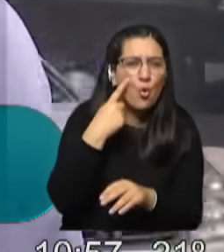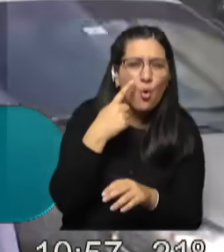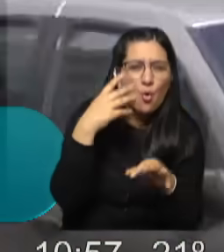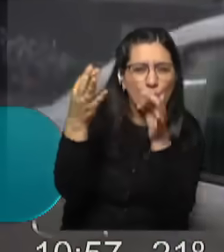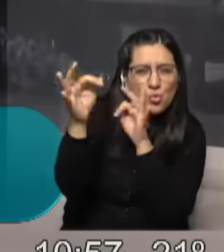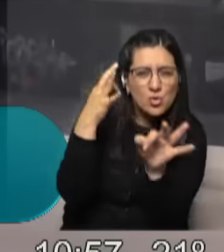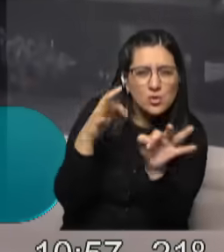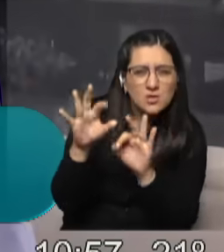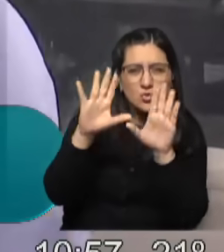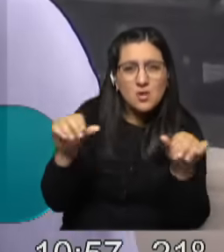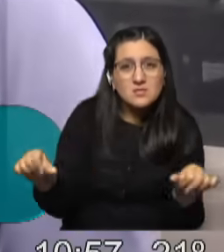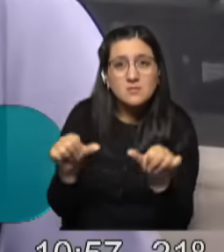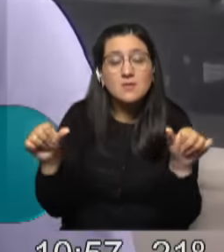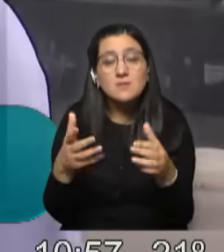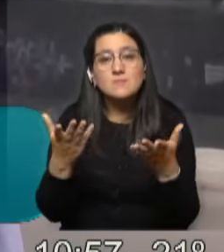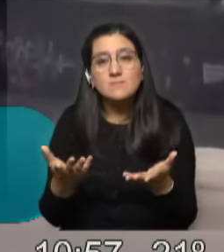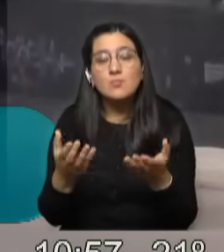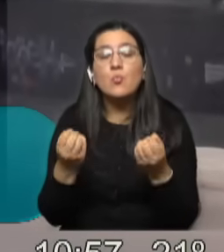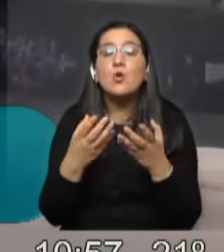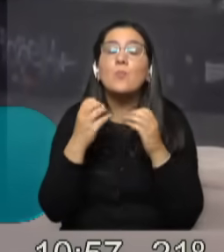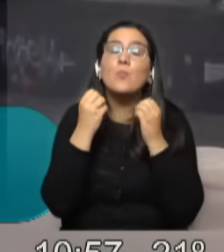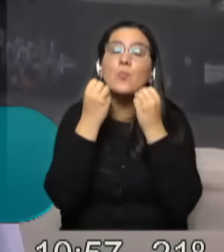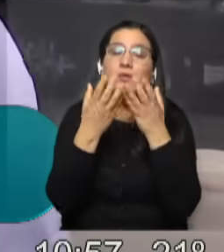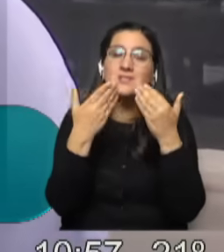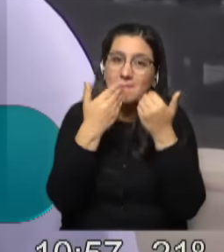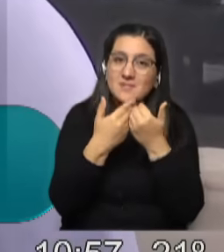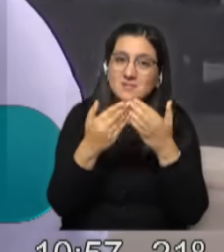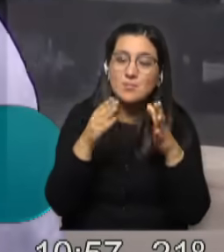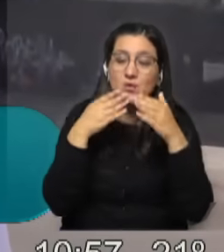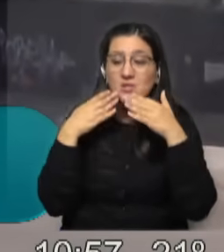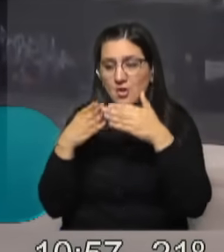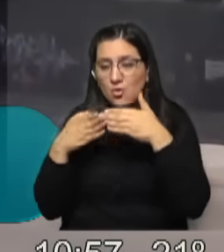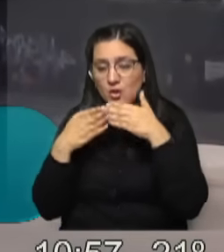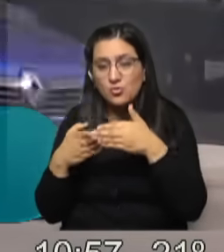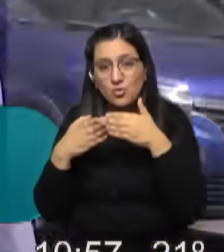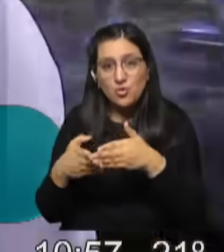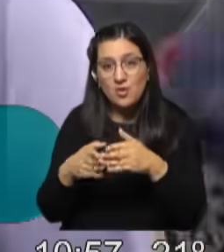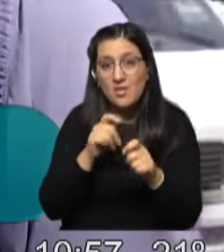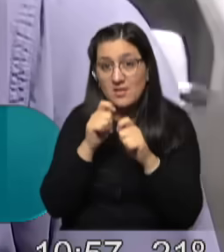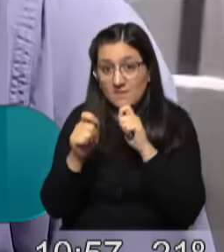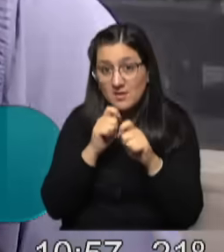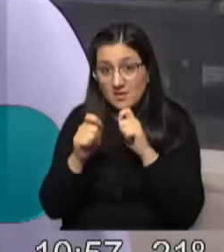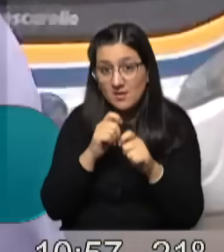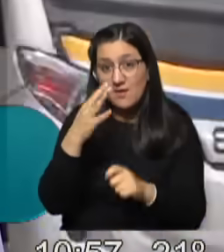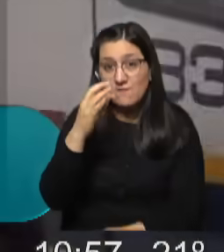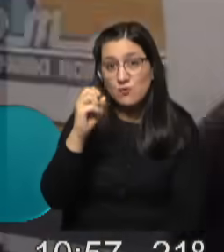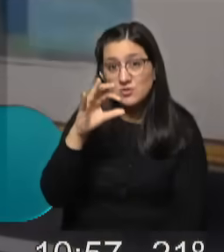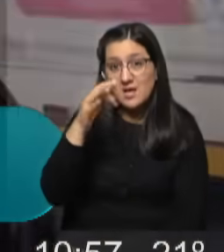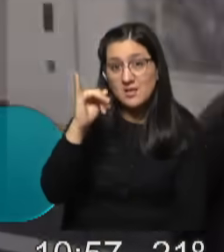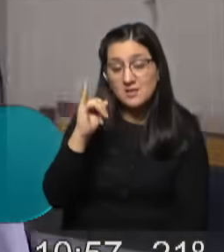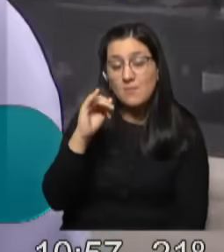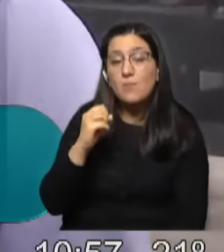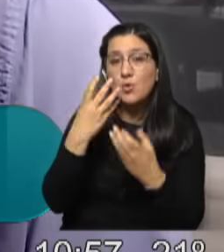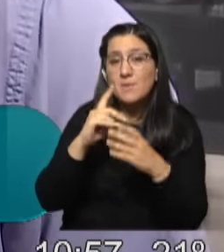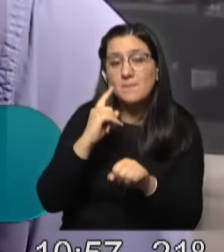filo del detalle, todas sus actividades. Eduardo, ¿por qué se da al principio de este interrogatorio, de esta entrevista que Fossati lleva adelante? ¿Por qué